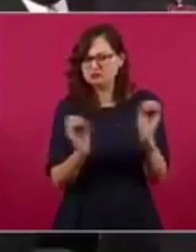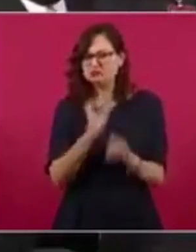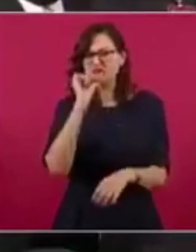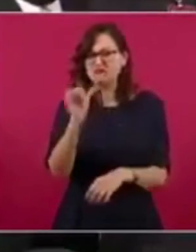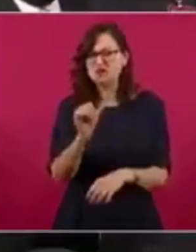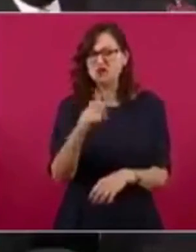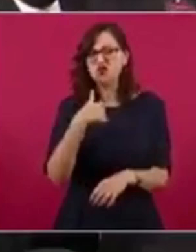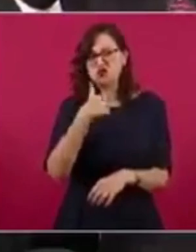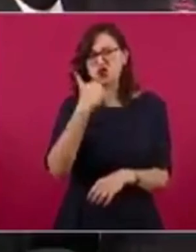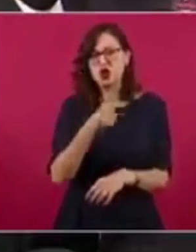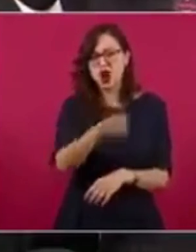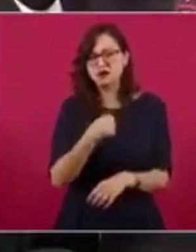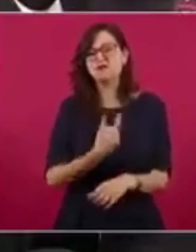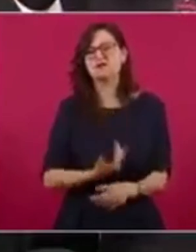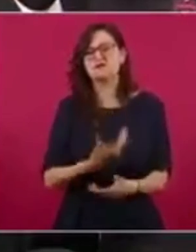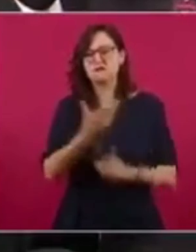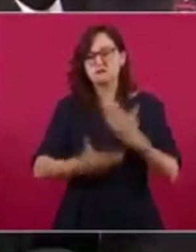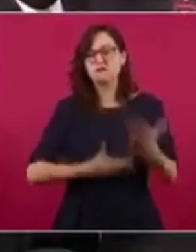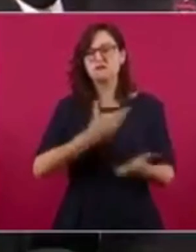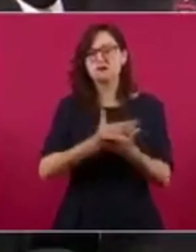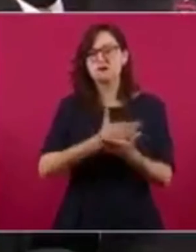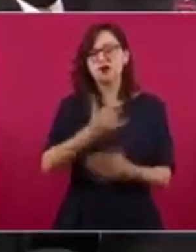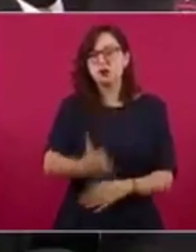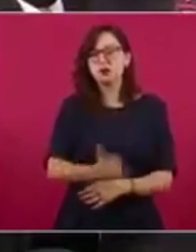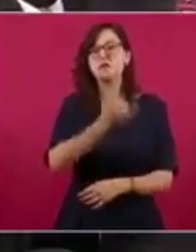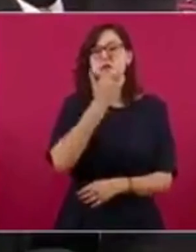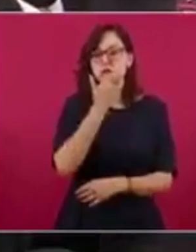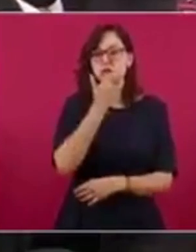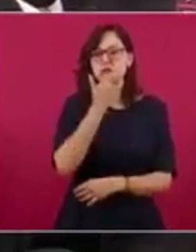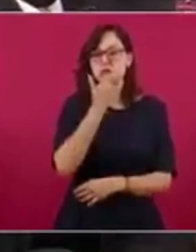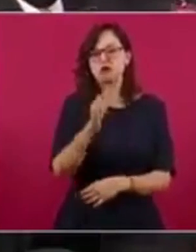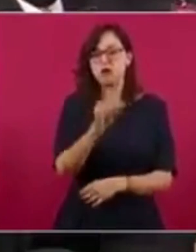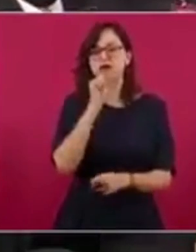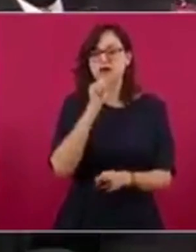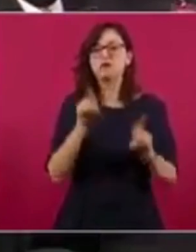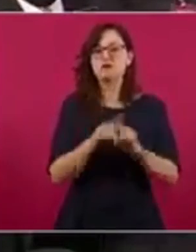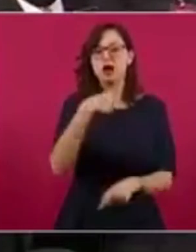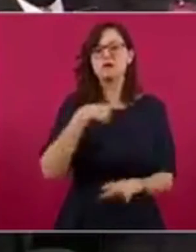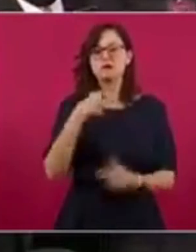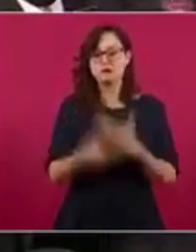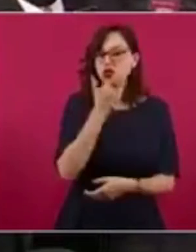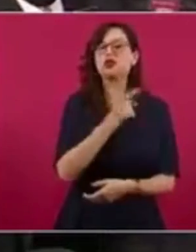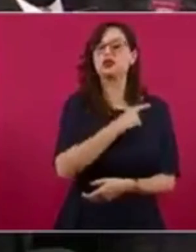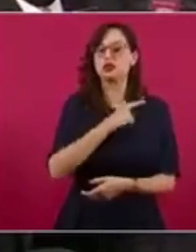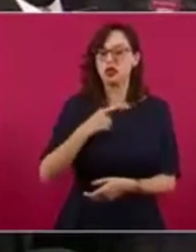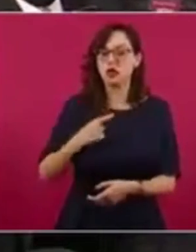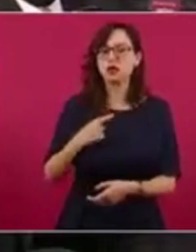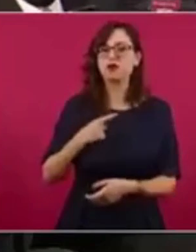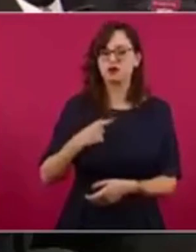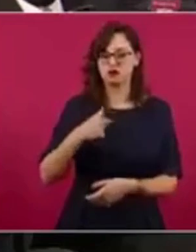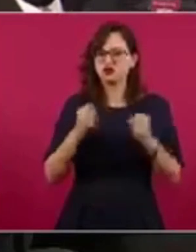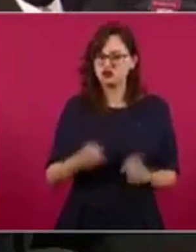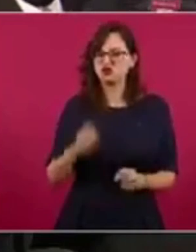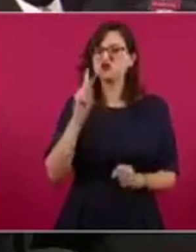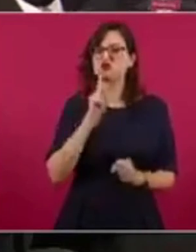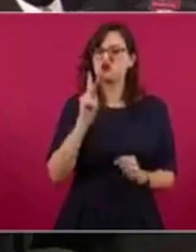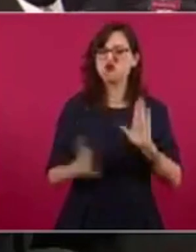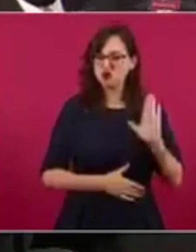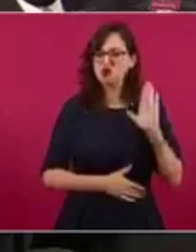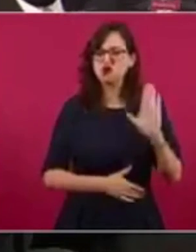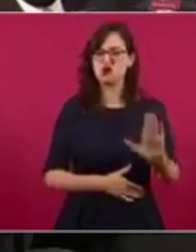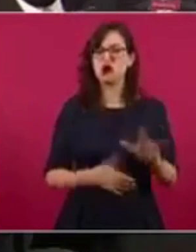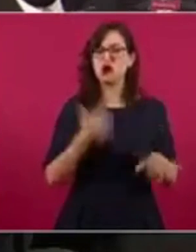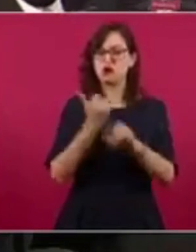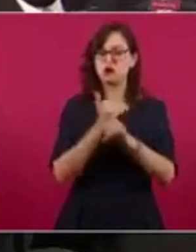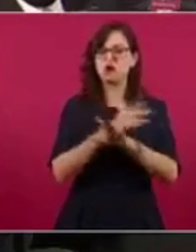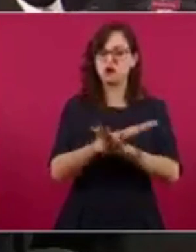atenta, una disculpa pública por parte de la Secretaría de Gobernación y de Enrique Irazoqui, porque estoy segura y tenemos la información que esta carta